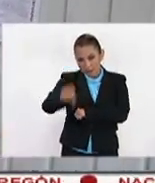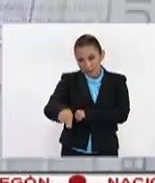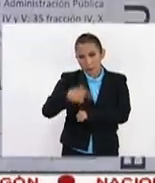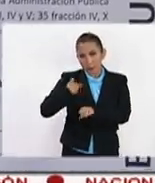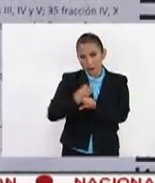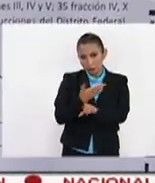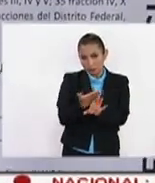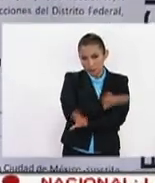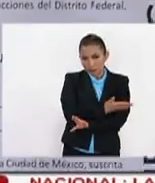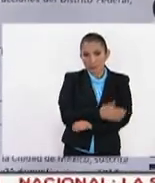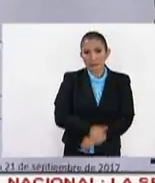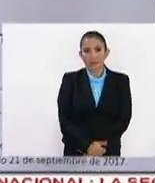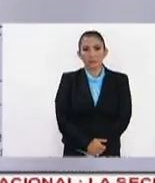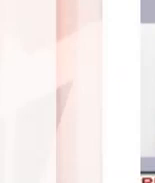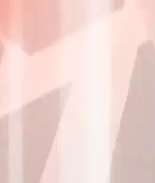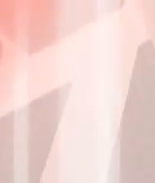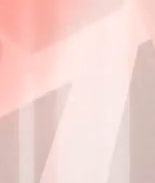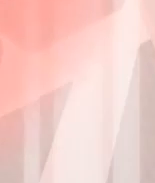sismos pasados.